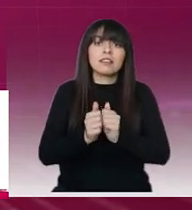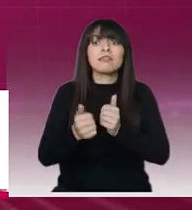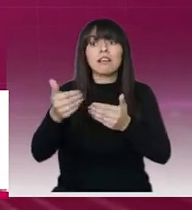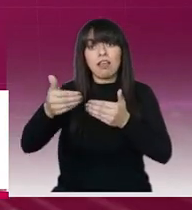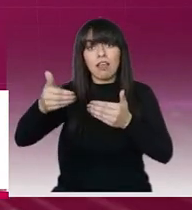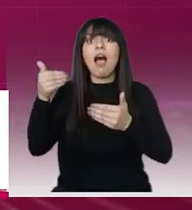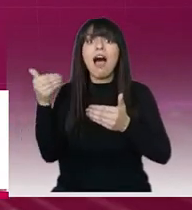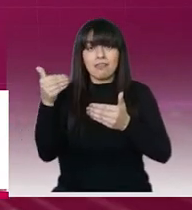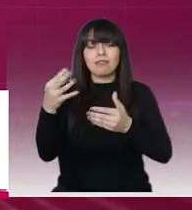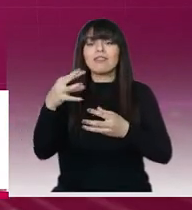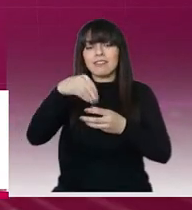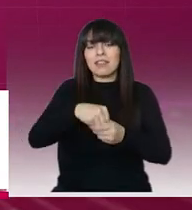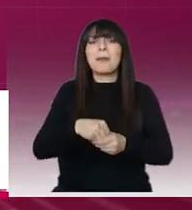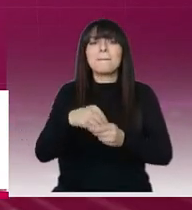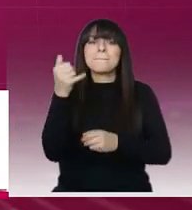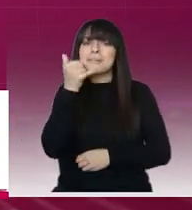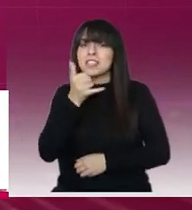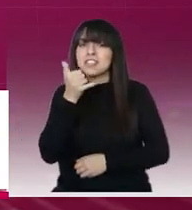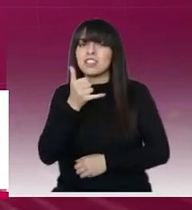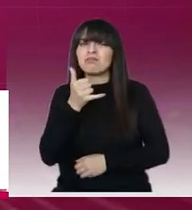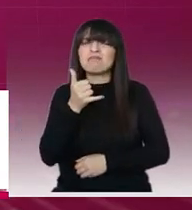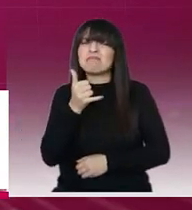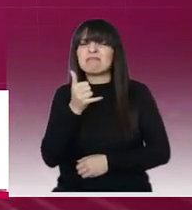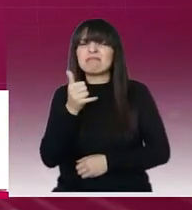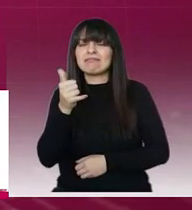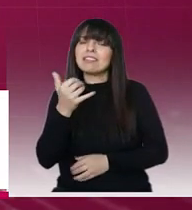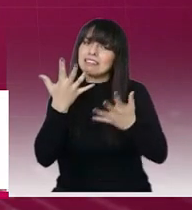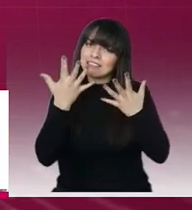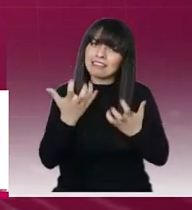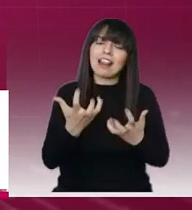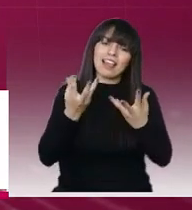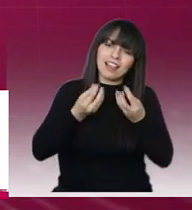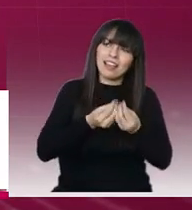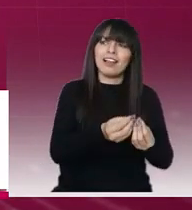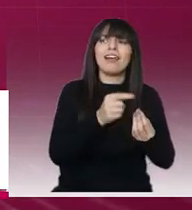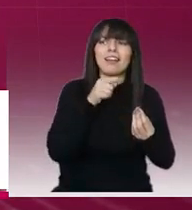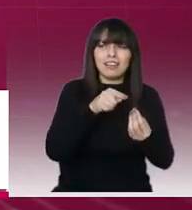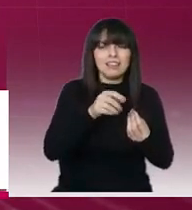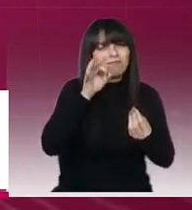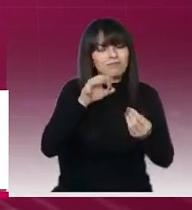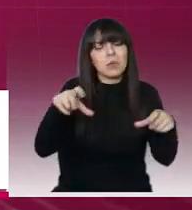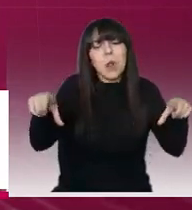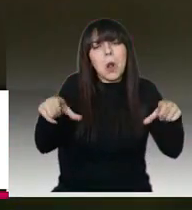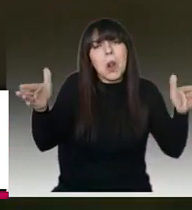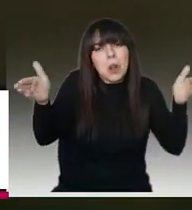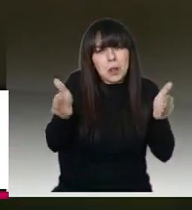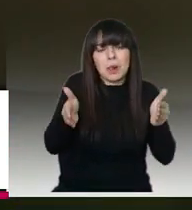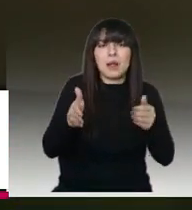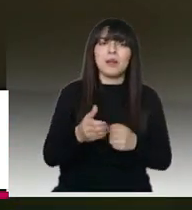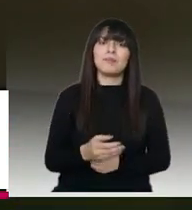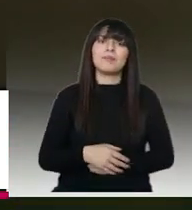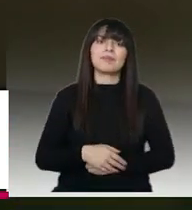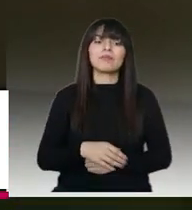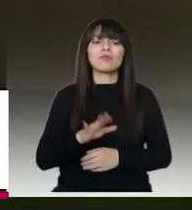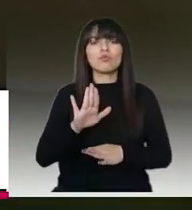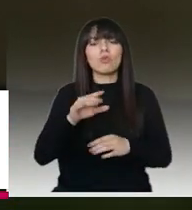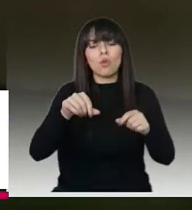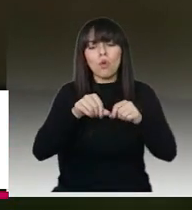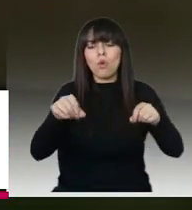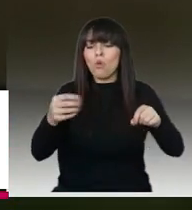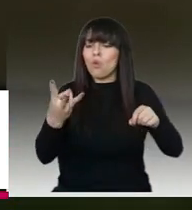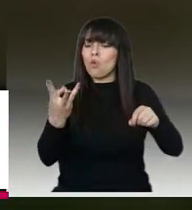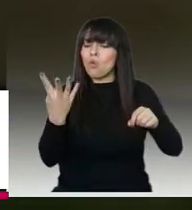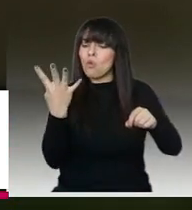su felicidad se encontraba en los 40 por 20 metros de la cancha de fútbol de salón. Desde pequeño me